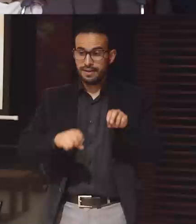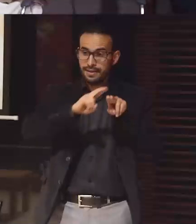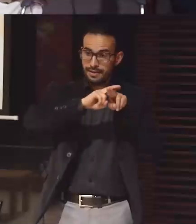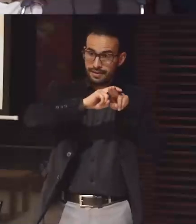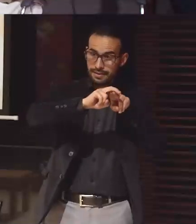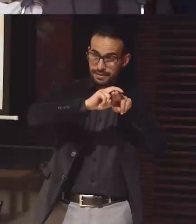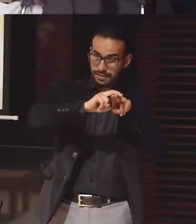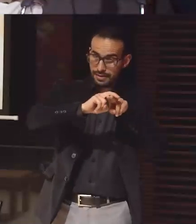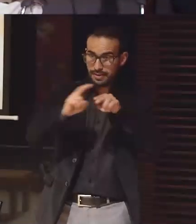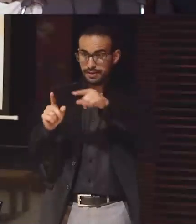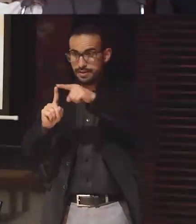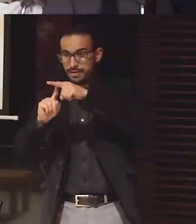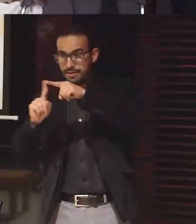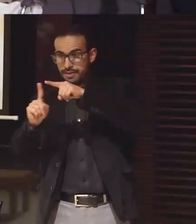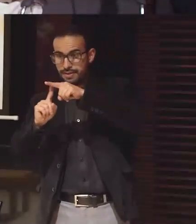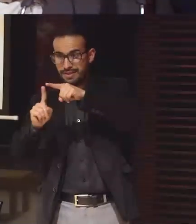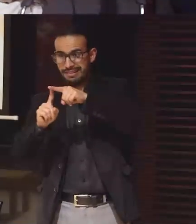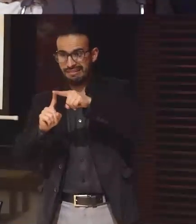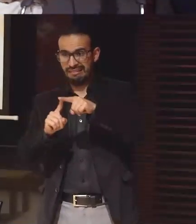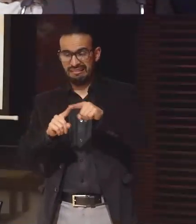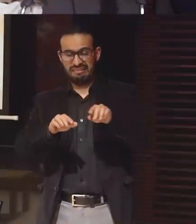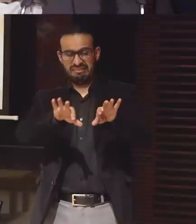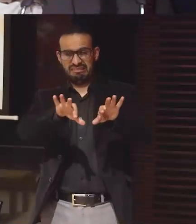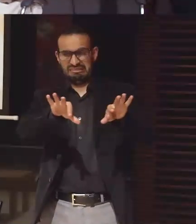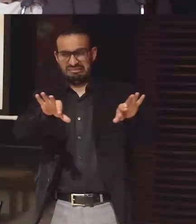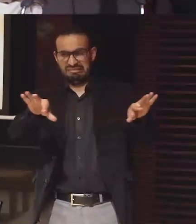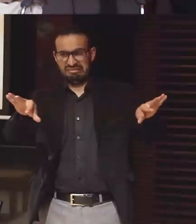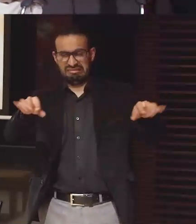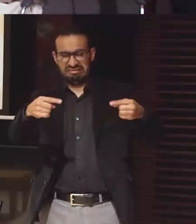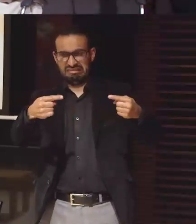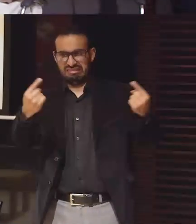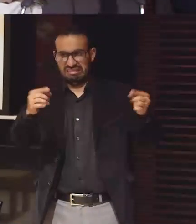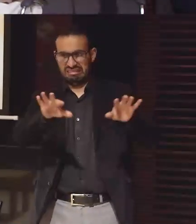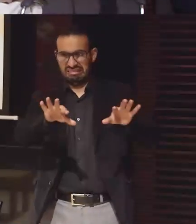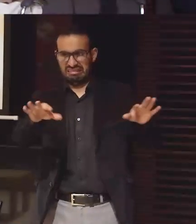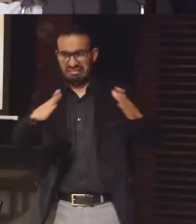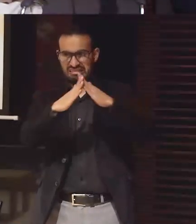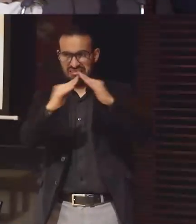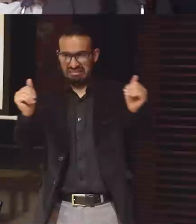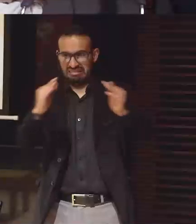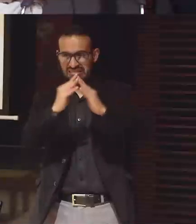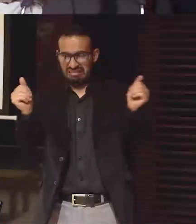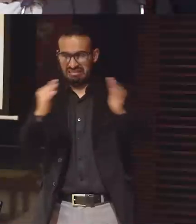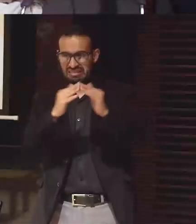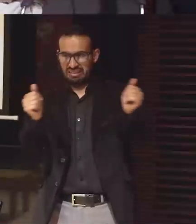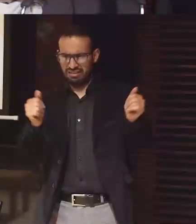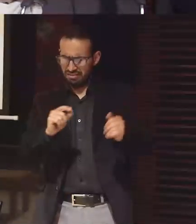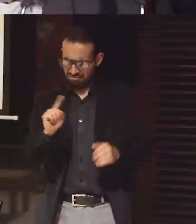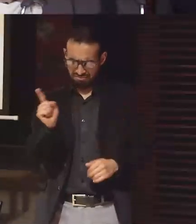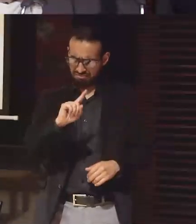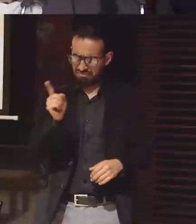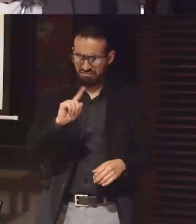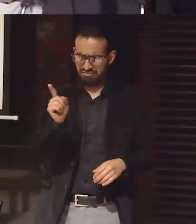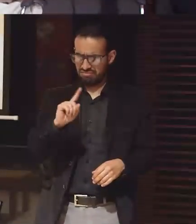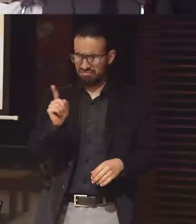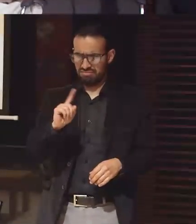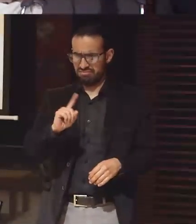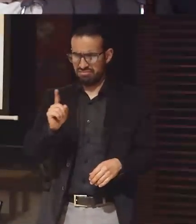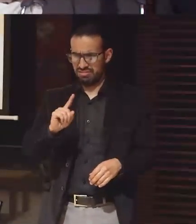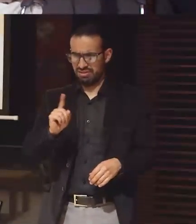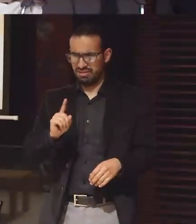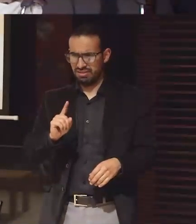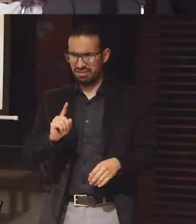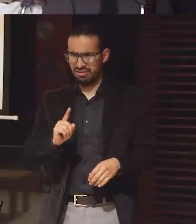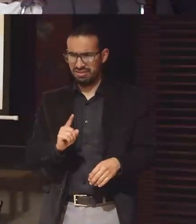sido vistos como si fueran antagonistas. Y eso es una mentira gigante. No es que, si no tuviéramos